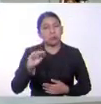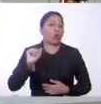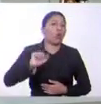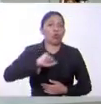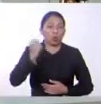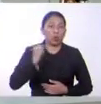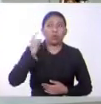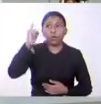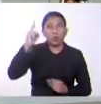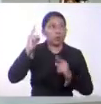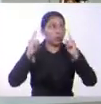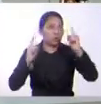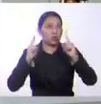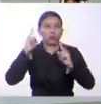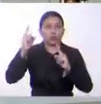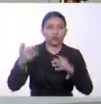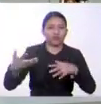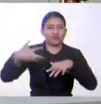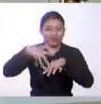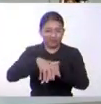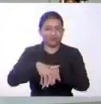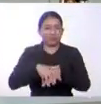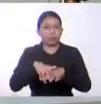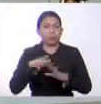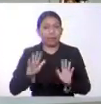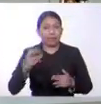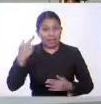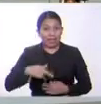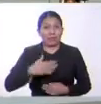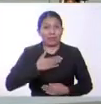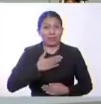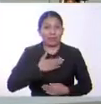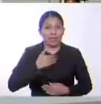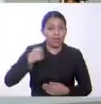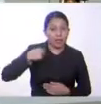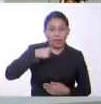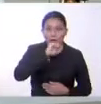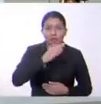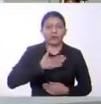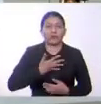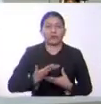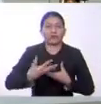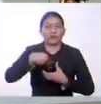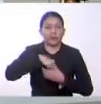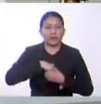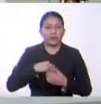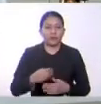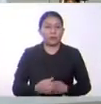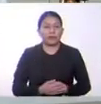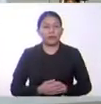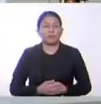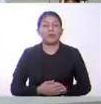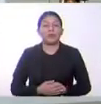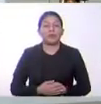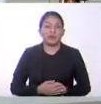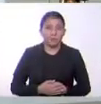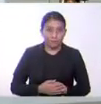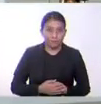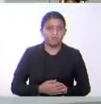elementos naturales, pero que ella prácticamente le canta a su voz interior. Es decir, hay